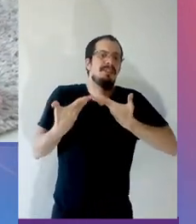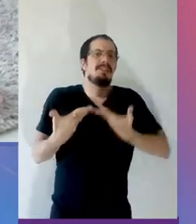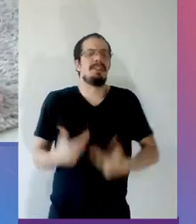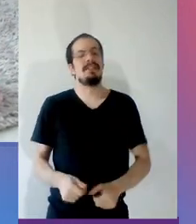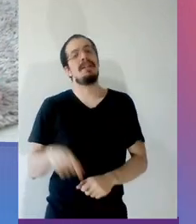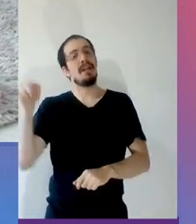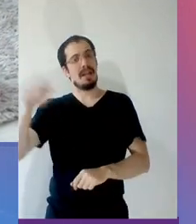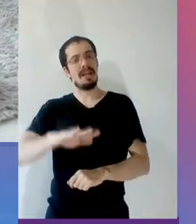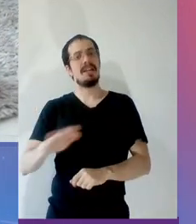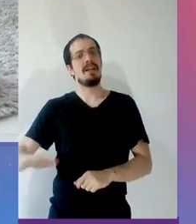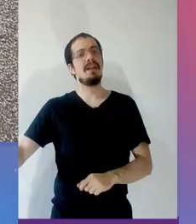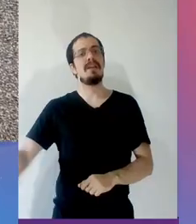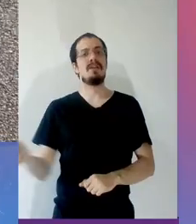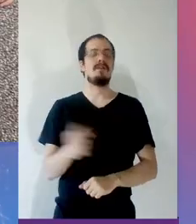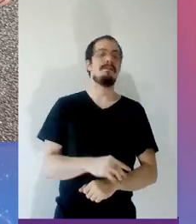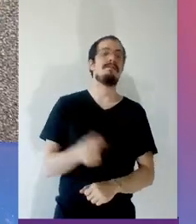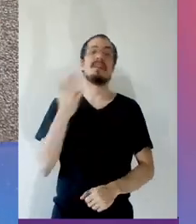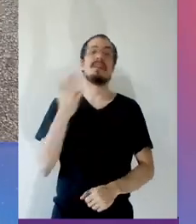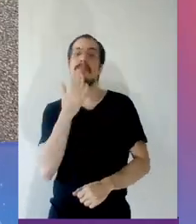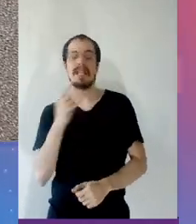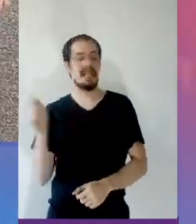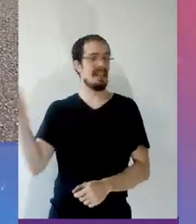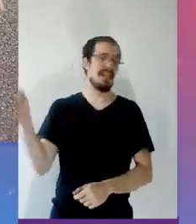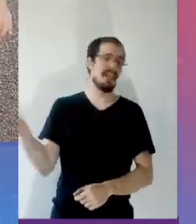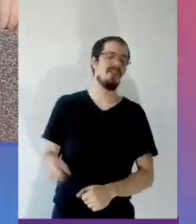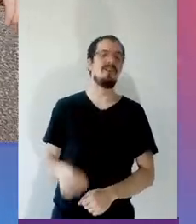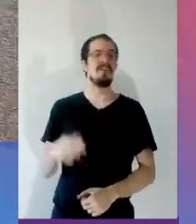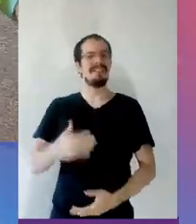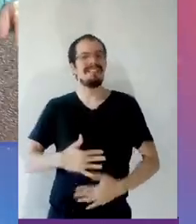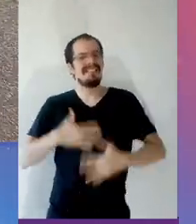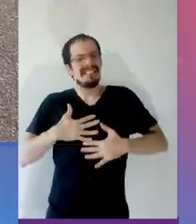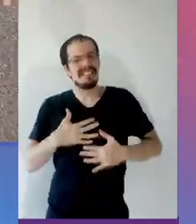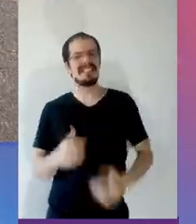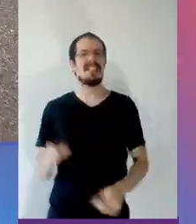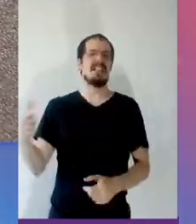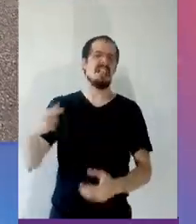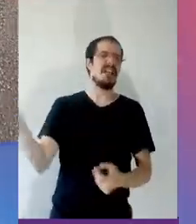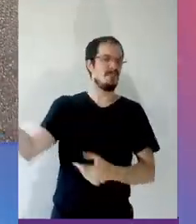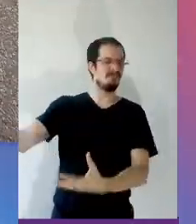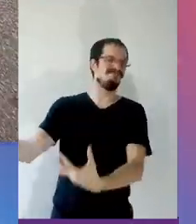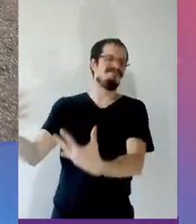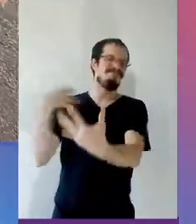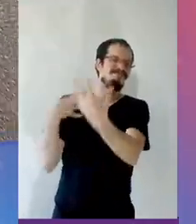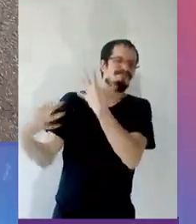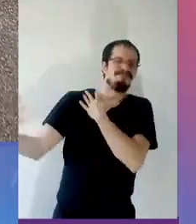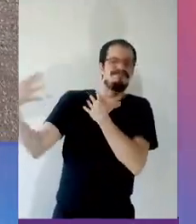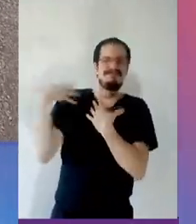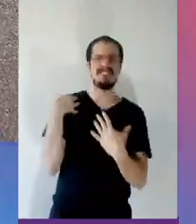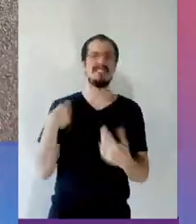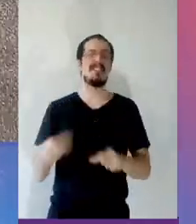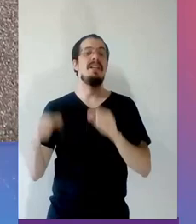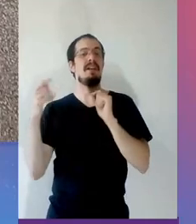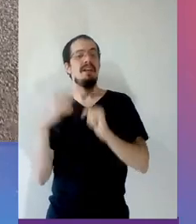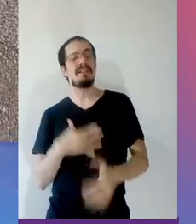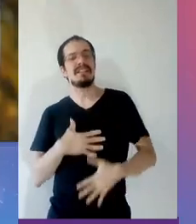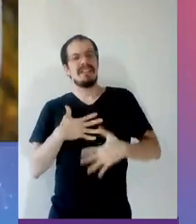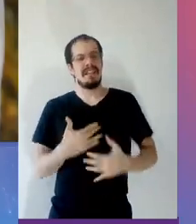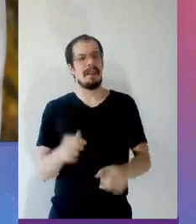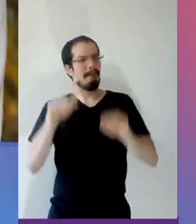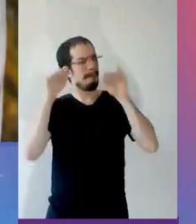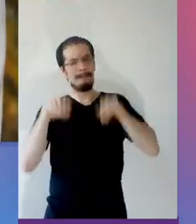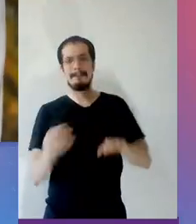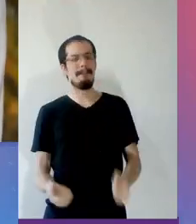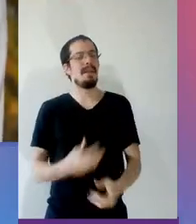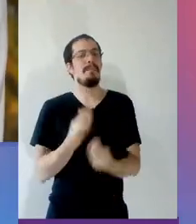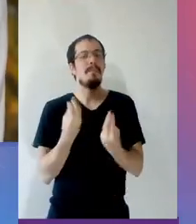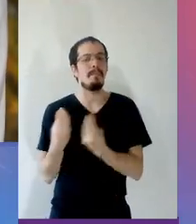niñas, y ellos lo sienten, o sea, los niños absorben todo, sienten esa misma ansiedad, sienten ese mismo miedo, sienten esa